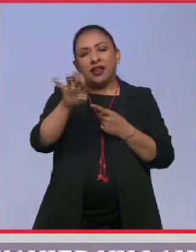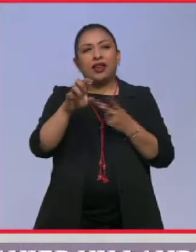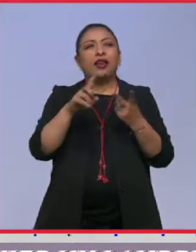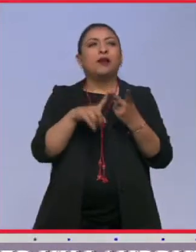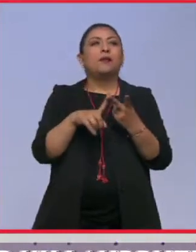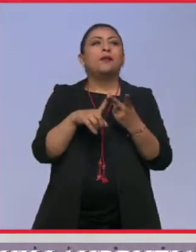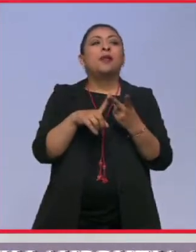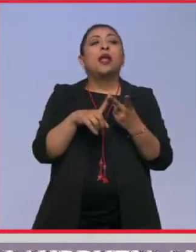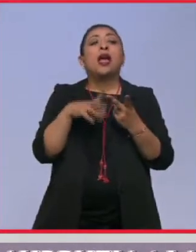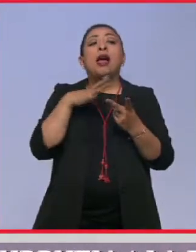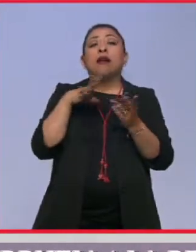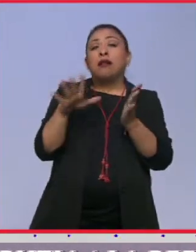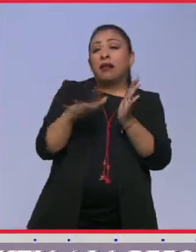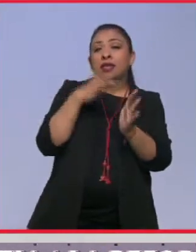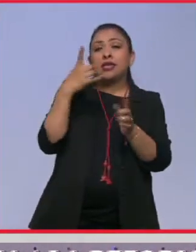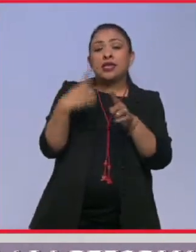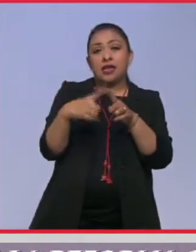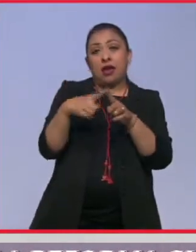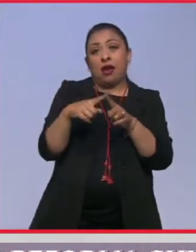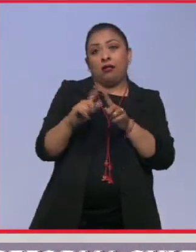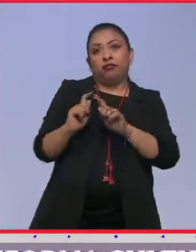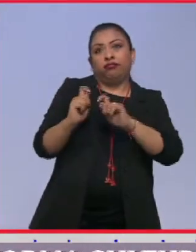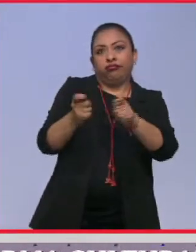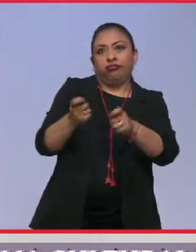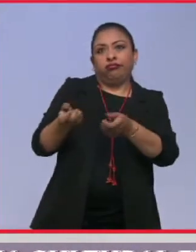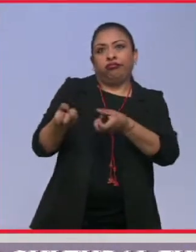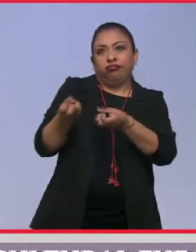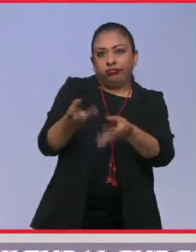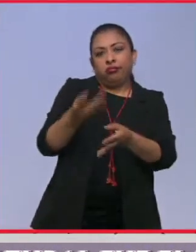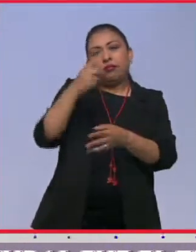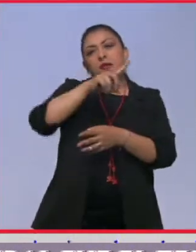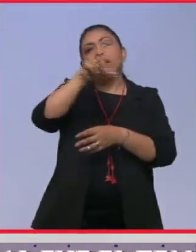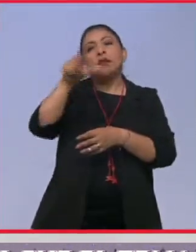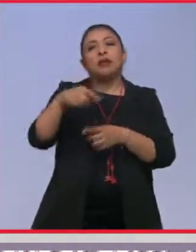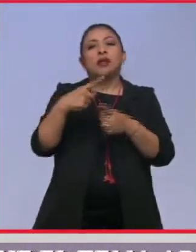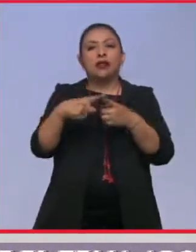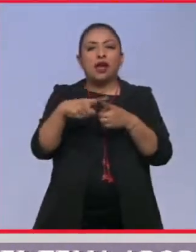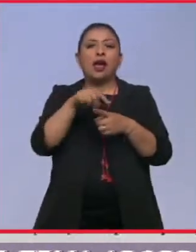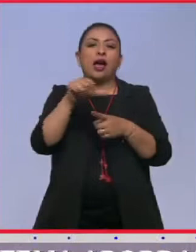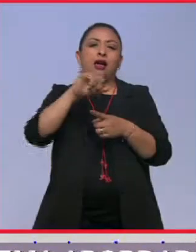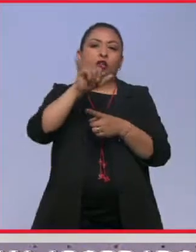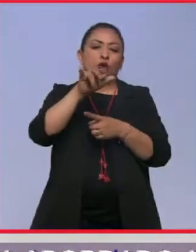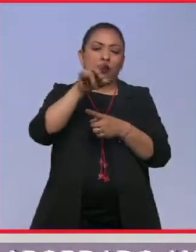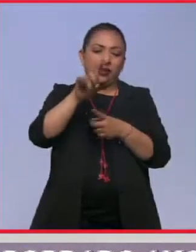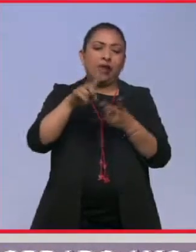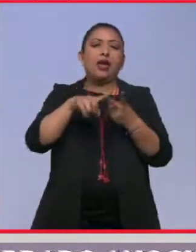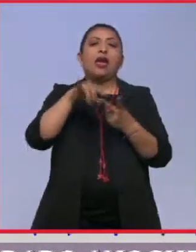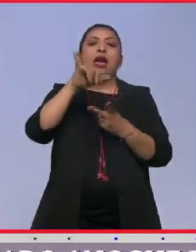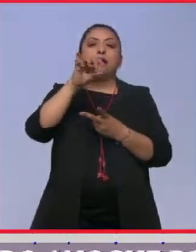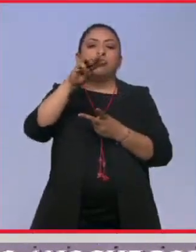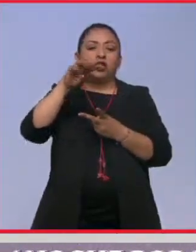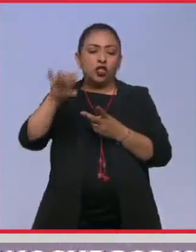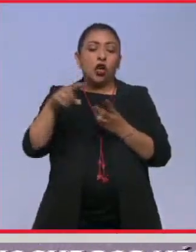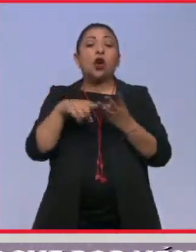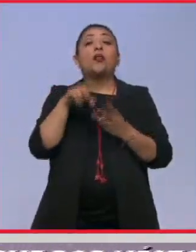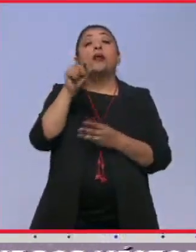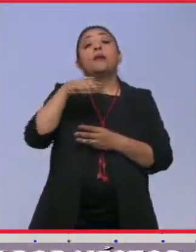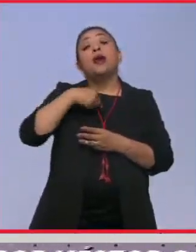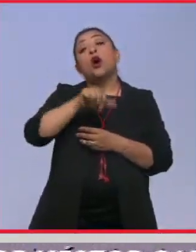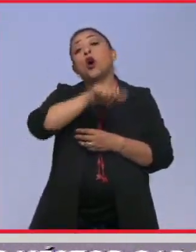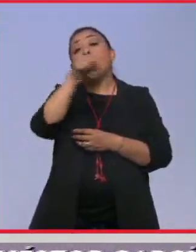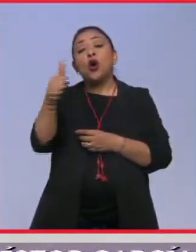que las influencias que dejó para la posteridad de Debussy, hay Jolivet, hay Millot. Y por otra